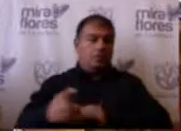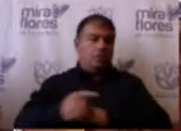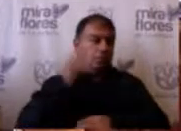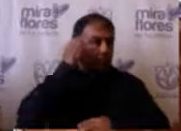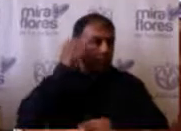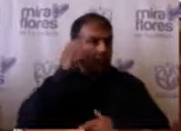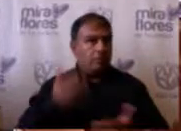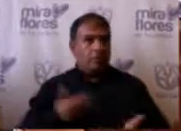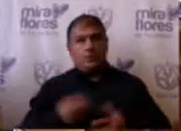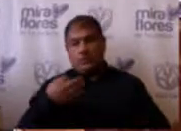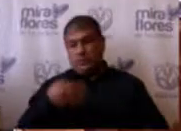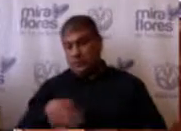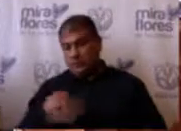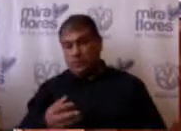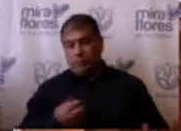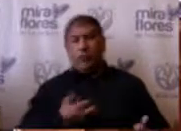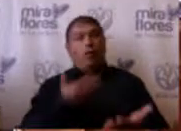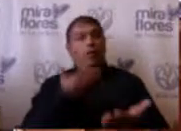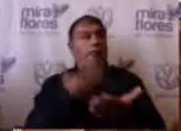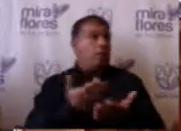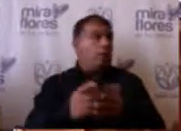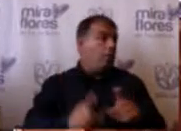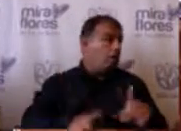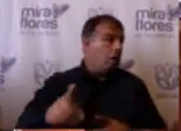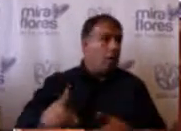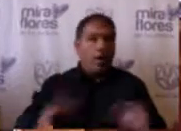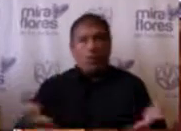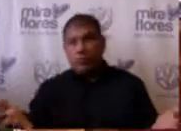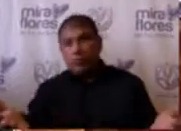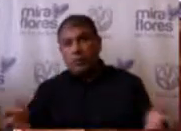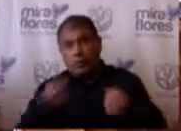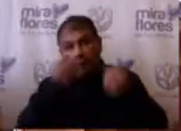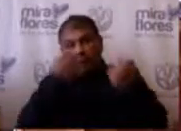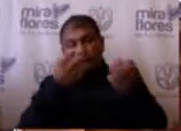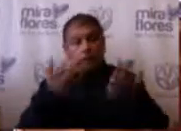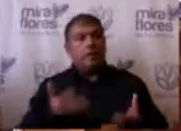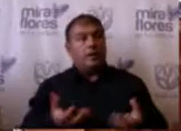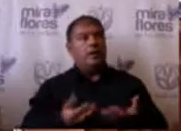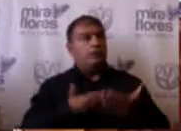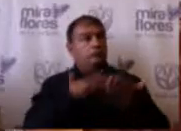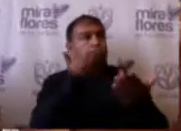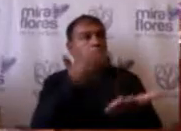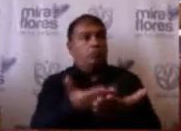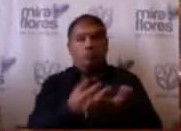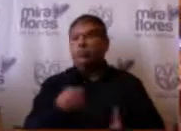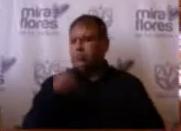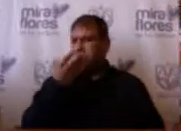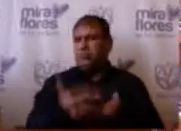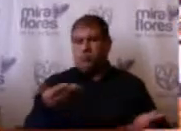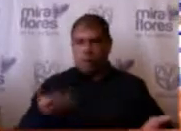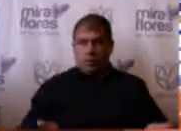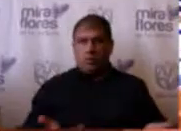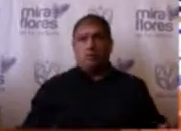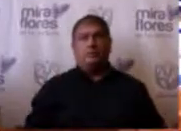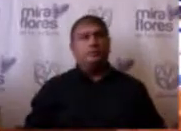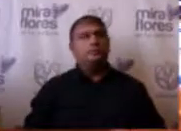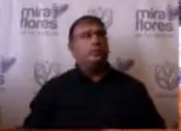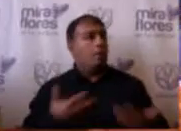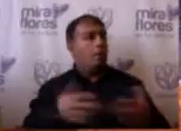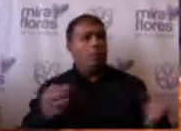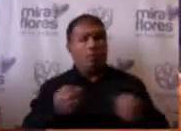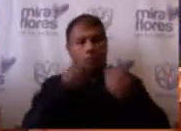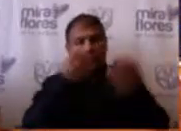pero siempre ofresco si hay algún informe que se quiera realizar es bienvenido si no hay